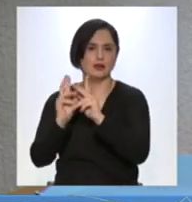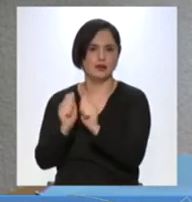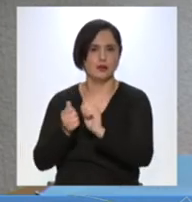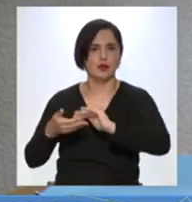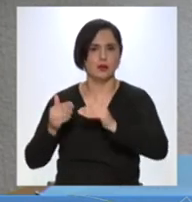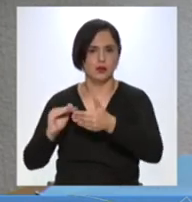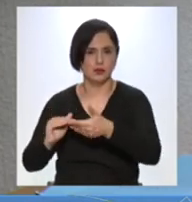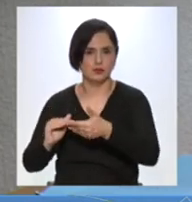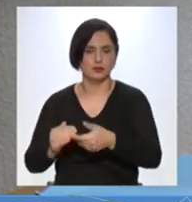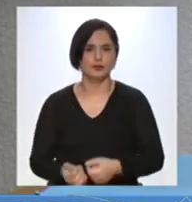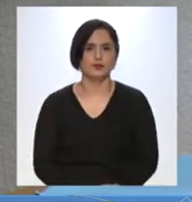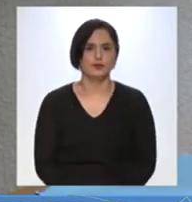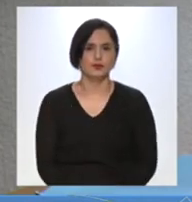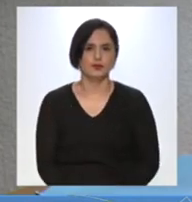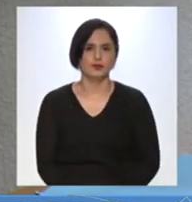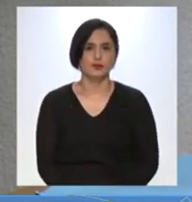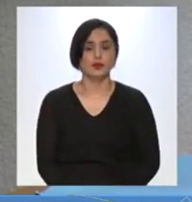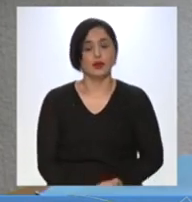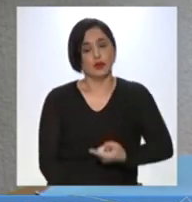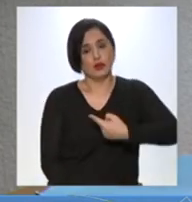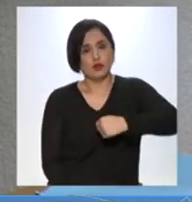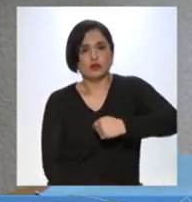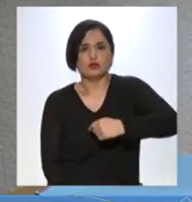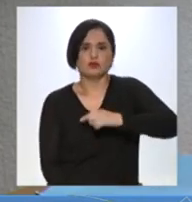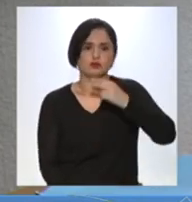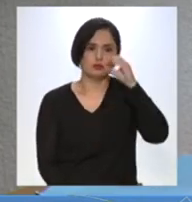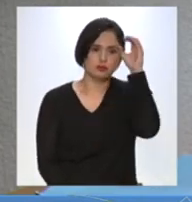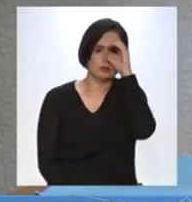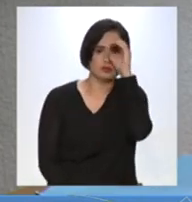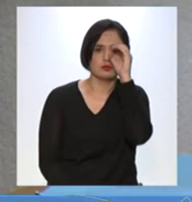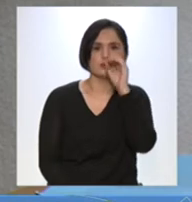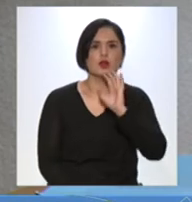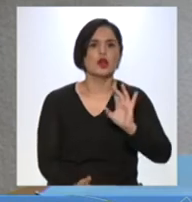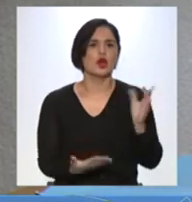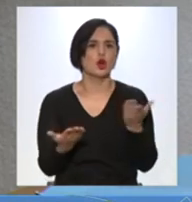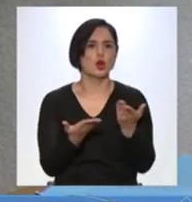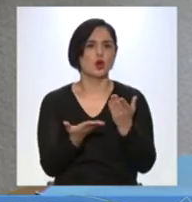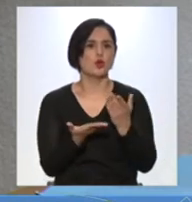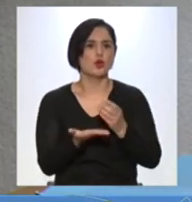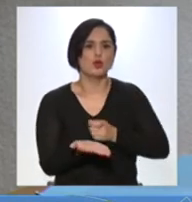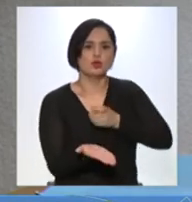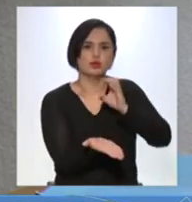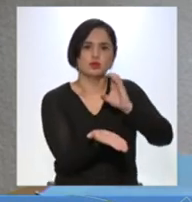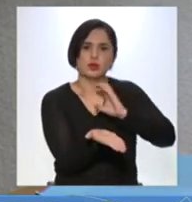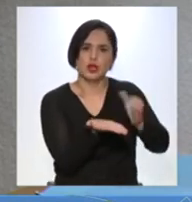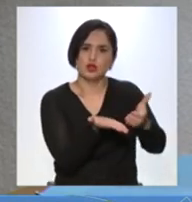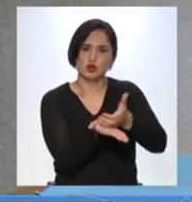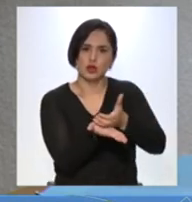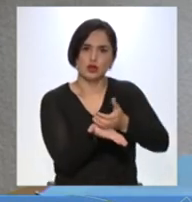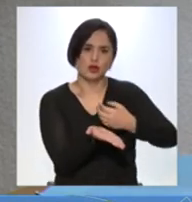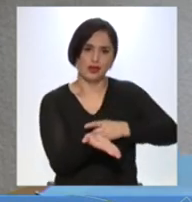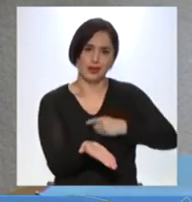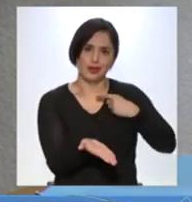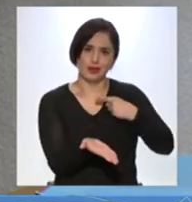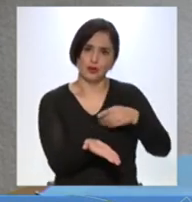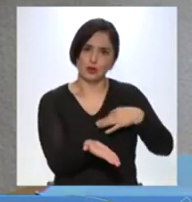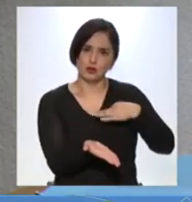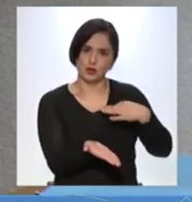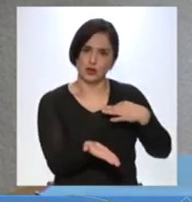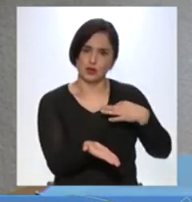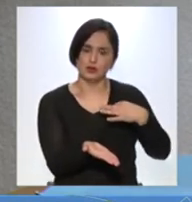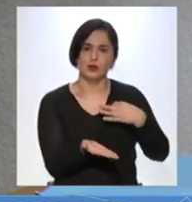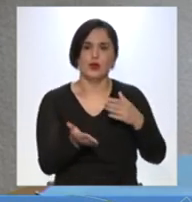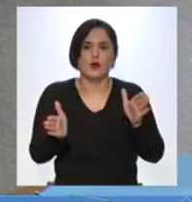comunidad, y por quienes tenemos que buscar fórmulas para entregar salarios dignos a cada uno de los ciudadanos de esta tierra. Fomentar